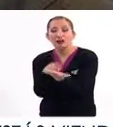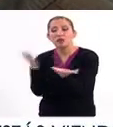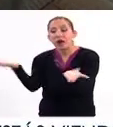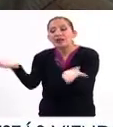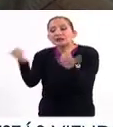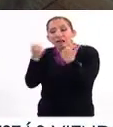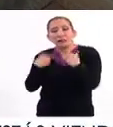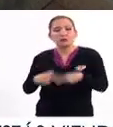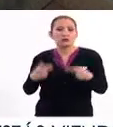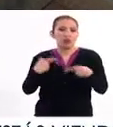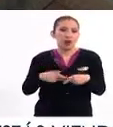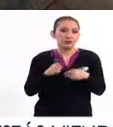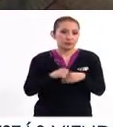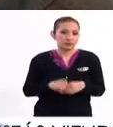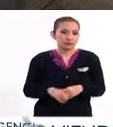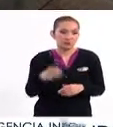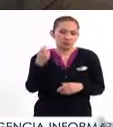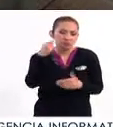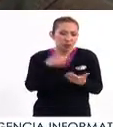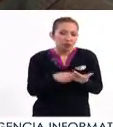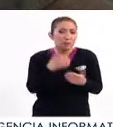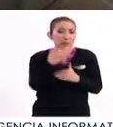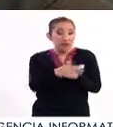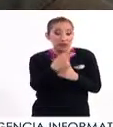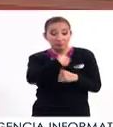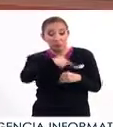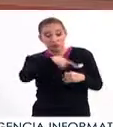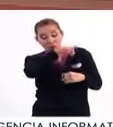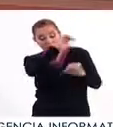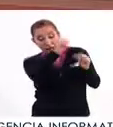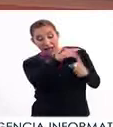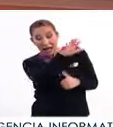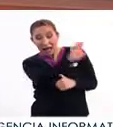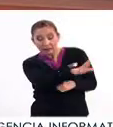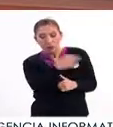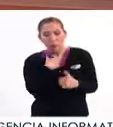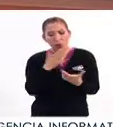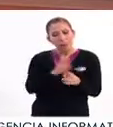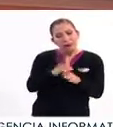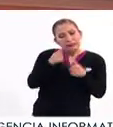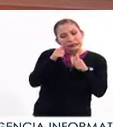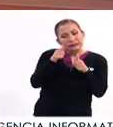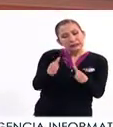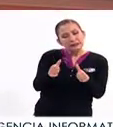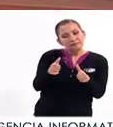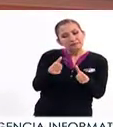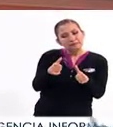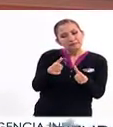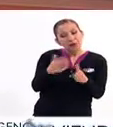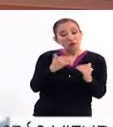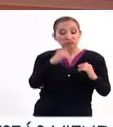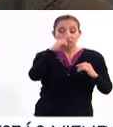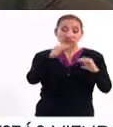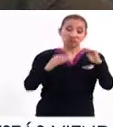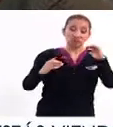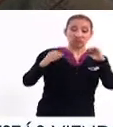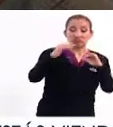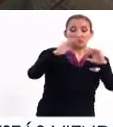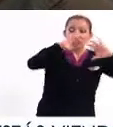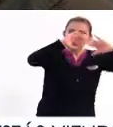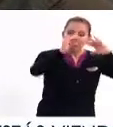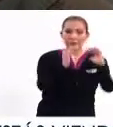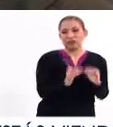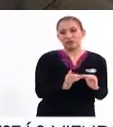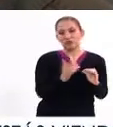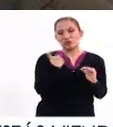se bajen un poco del pedestal y quieran colaborar en algo mucho más modesto, que son los impresos, pero que además a la